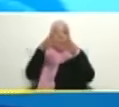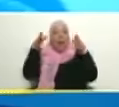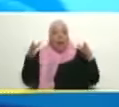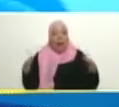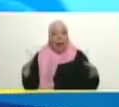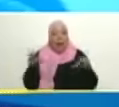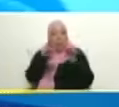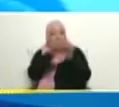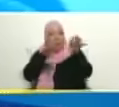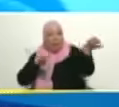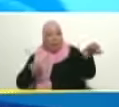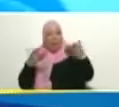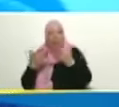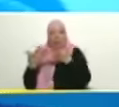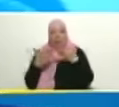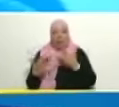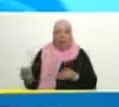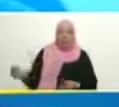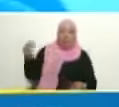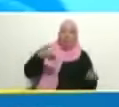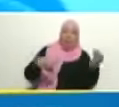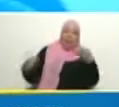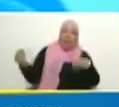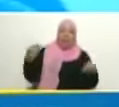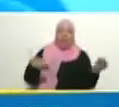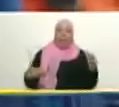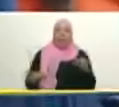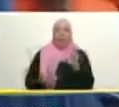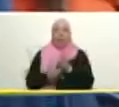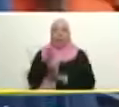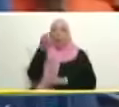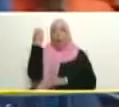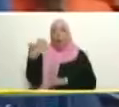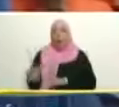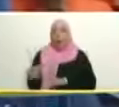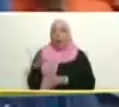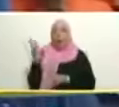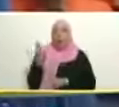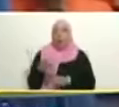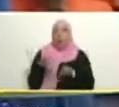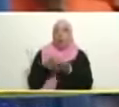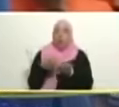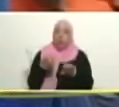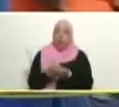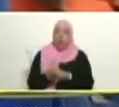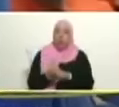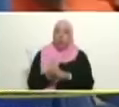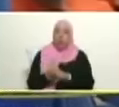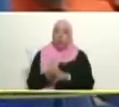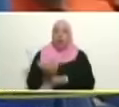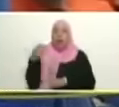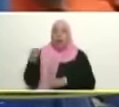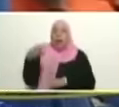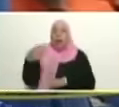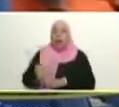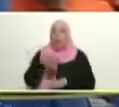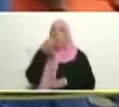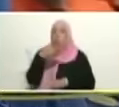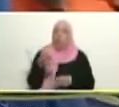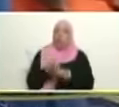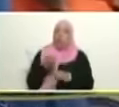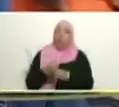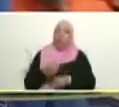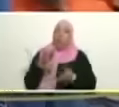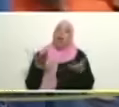Mayor general, seguir avanzando en cantidad y en calidad, pero nunca bajar la calidad